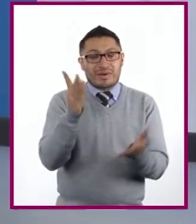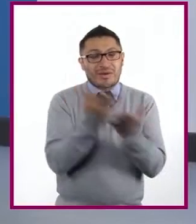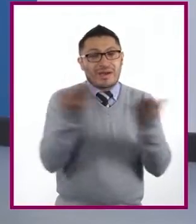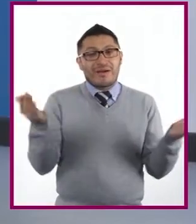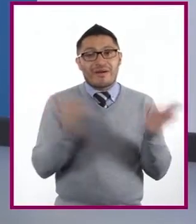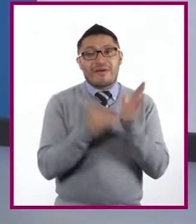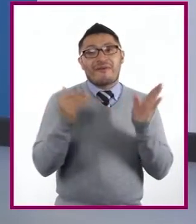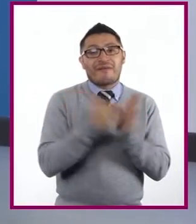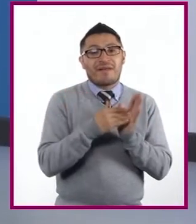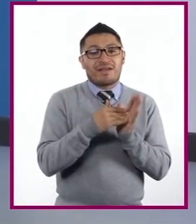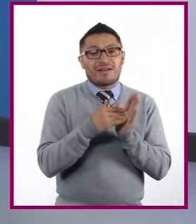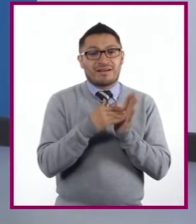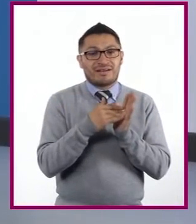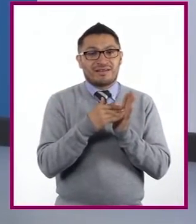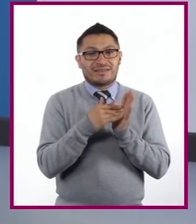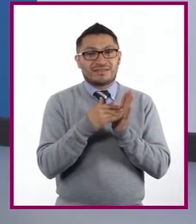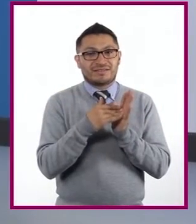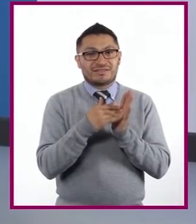millones.